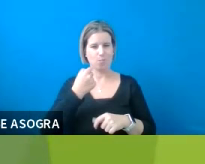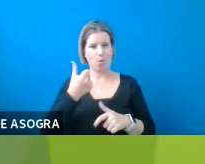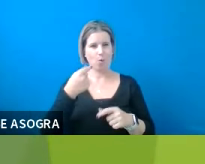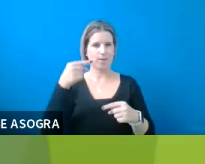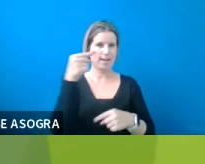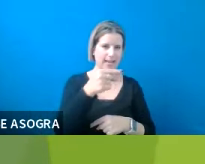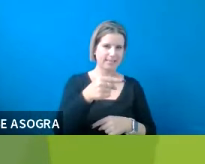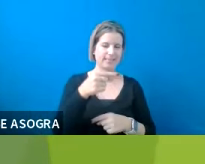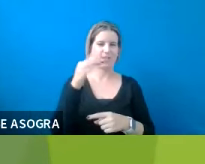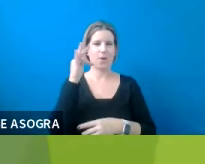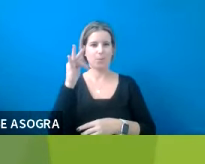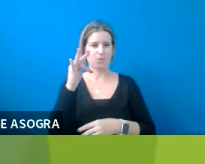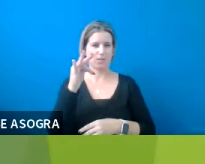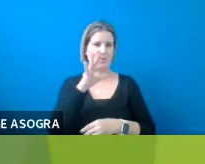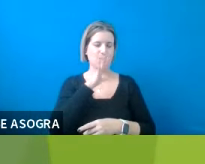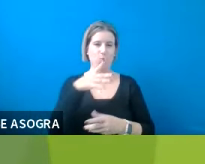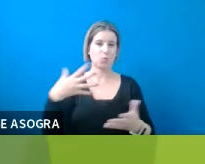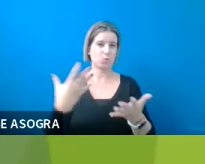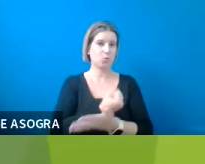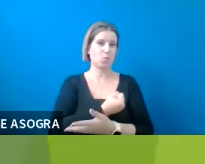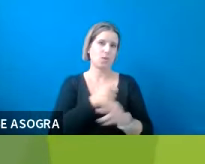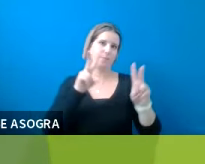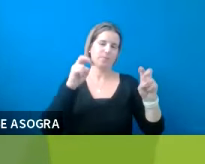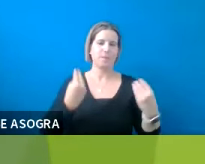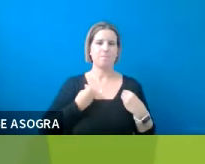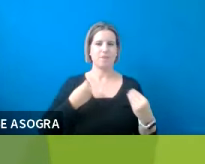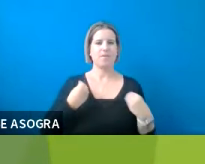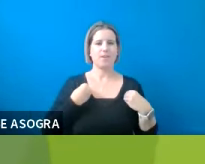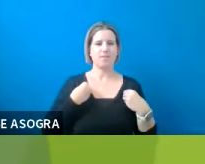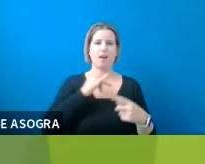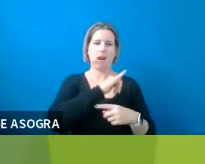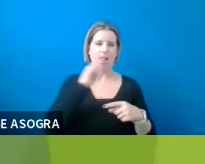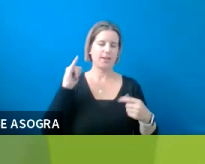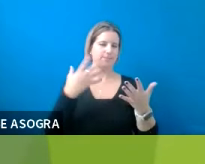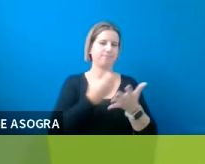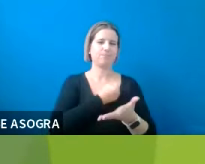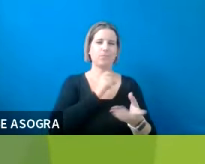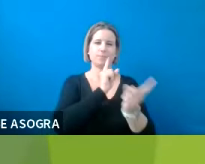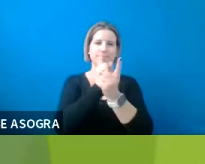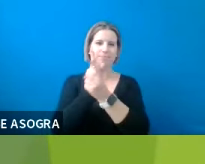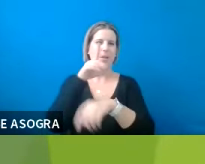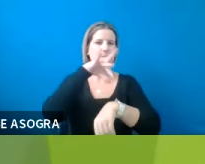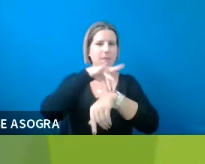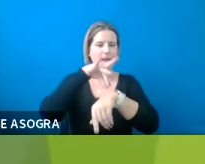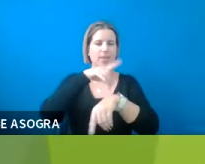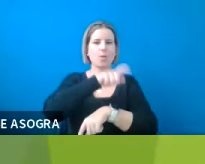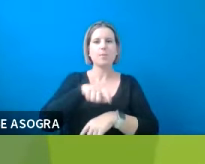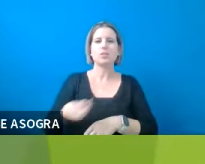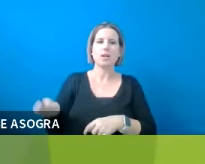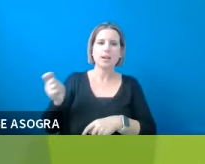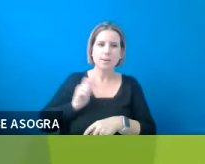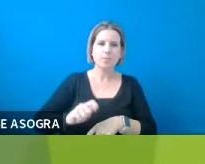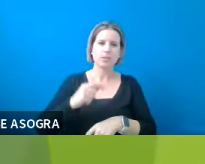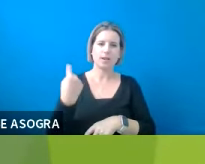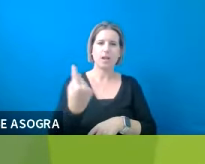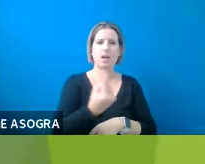ya que durante toda mi carrera, ante comillas, me he topado con todo tipo de médico, personal, a cada